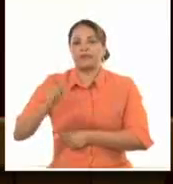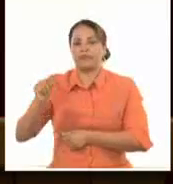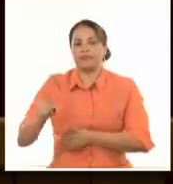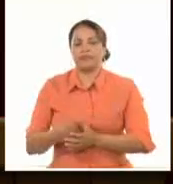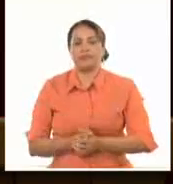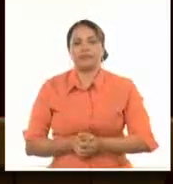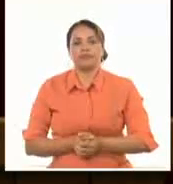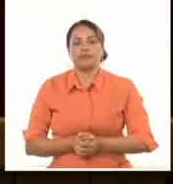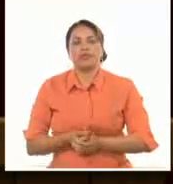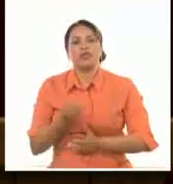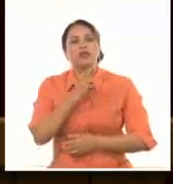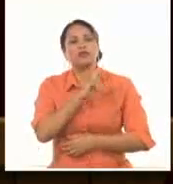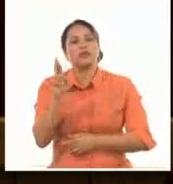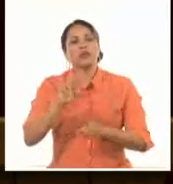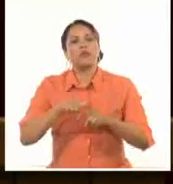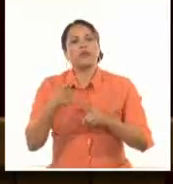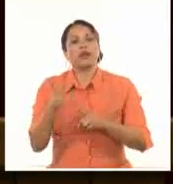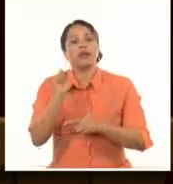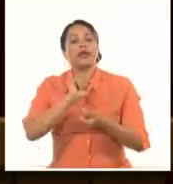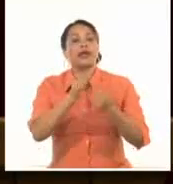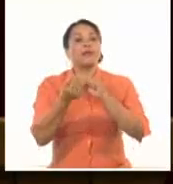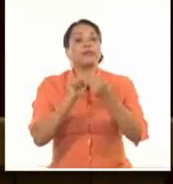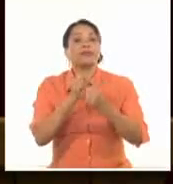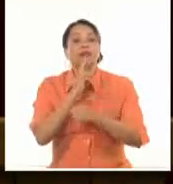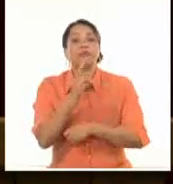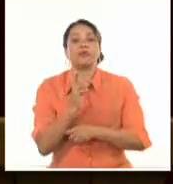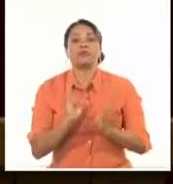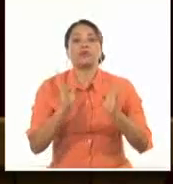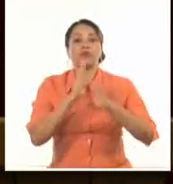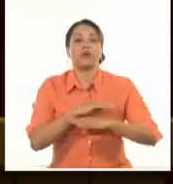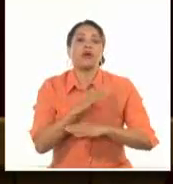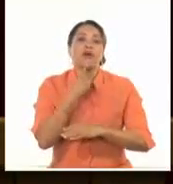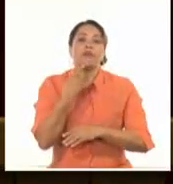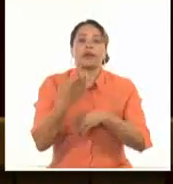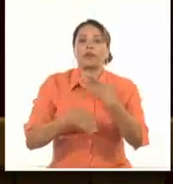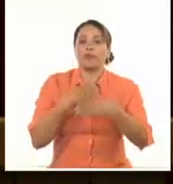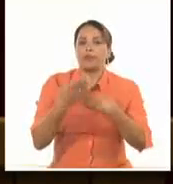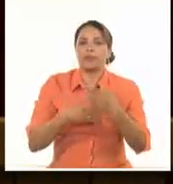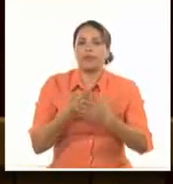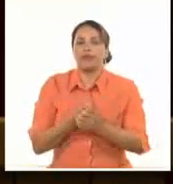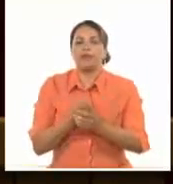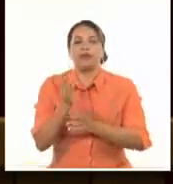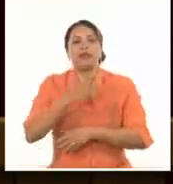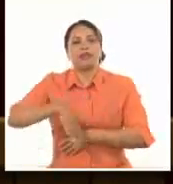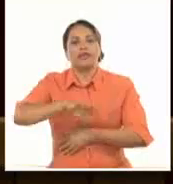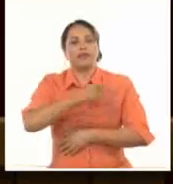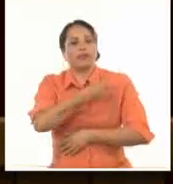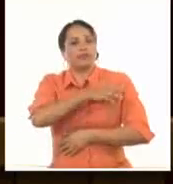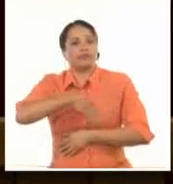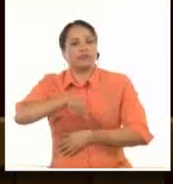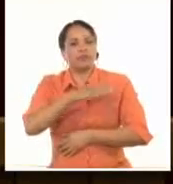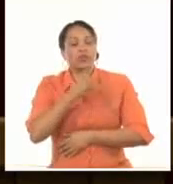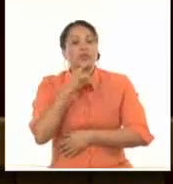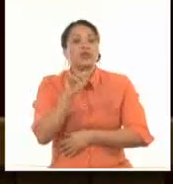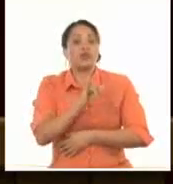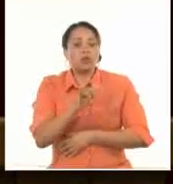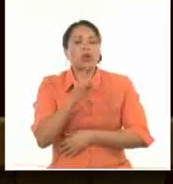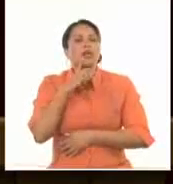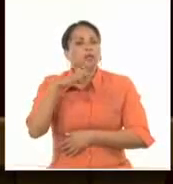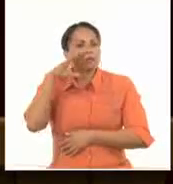porque saben que el capitalismo no tiene respuesta para los acuciantes problemas de la humanidad y son capaces de entender